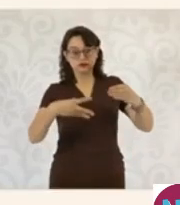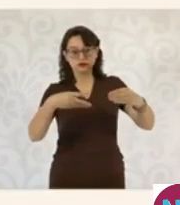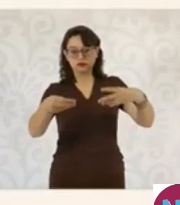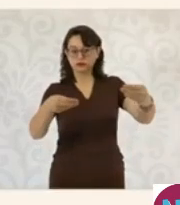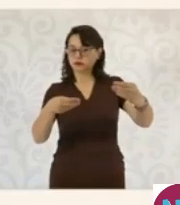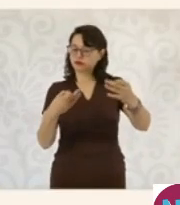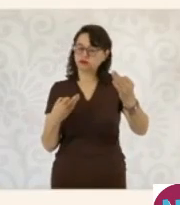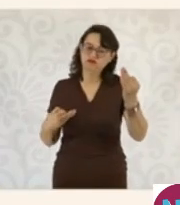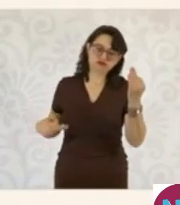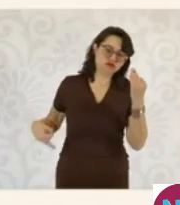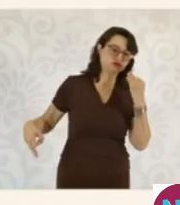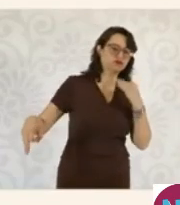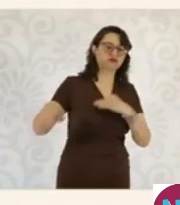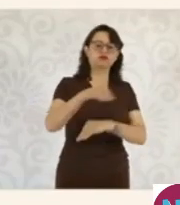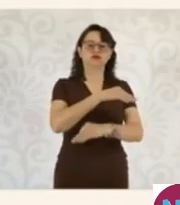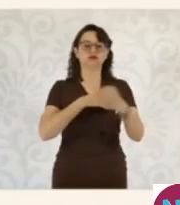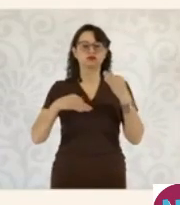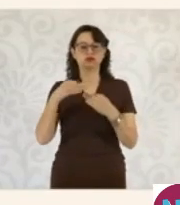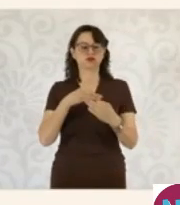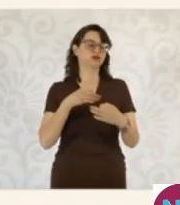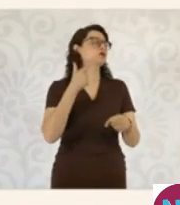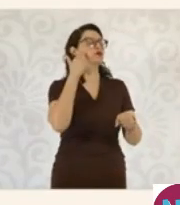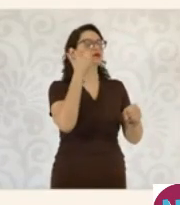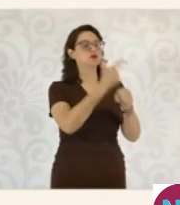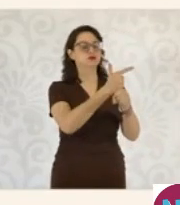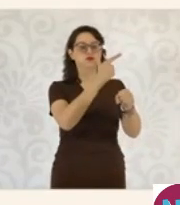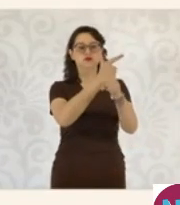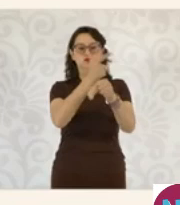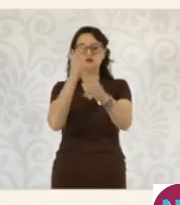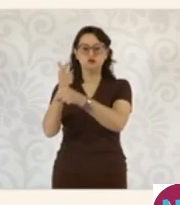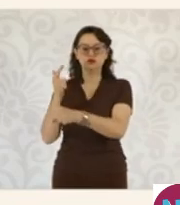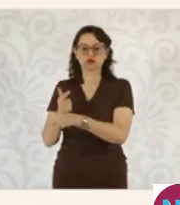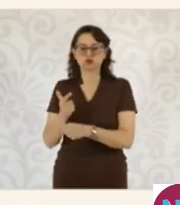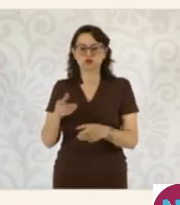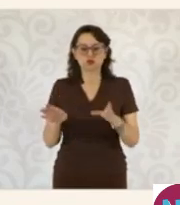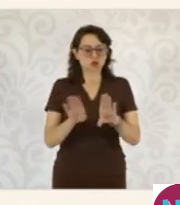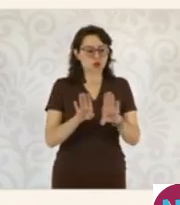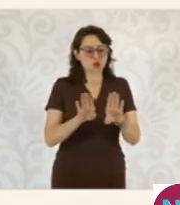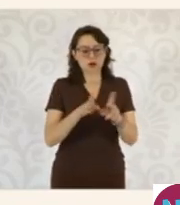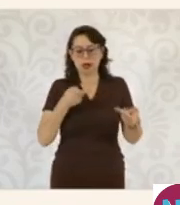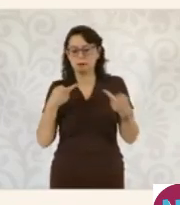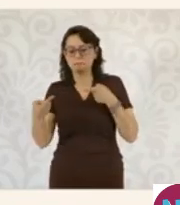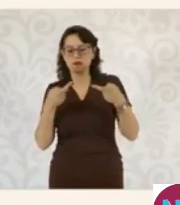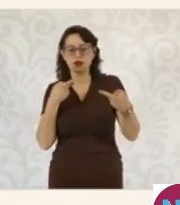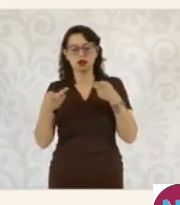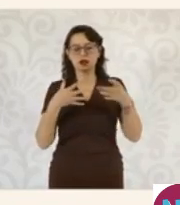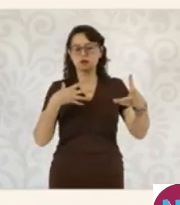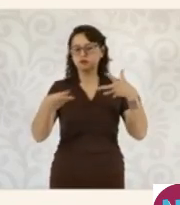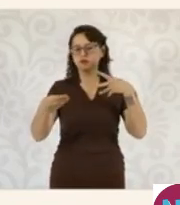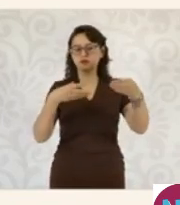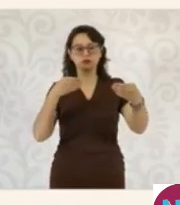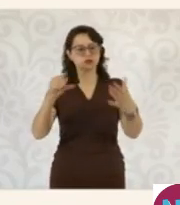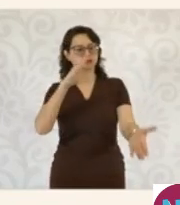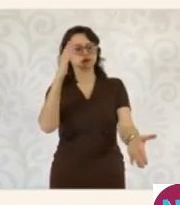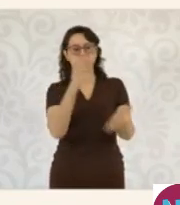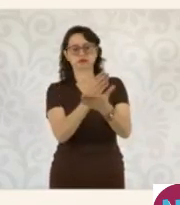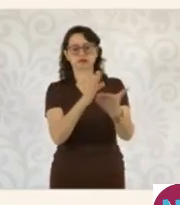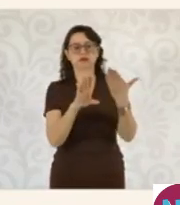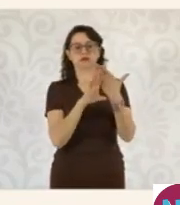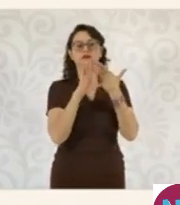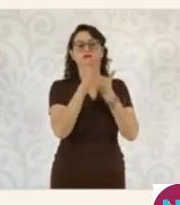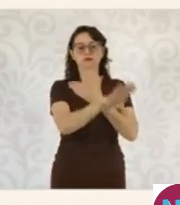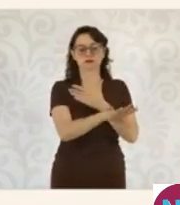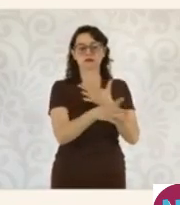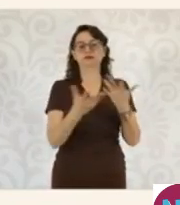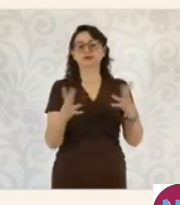instituciones del sector salud, conjuntamente con un grupo de expertos, a buscar una estrategia para combatir el brote. De tal manera que se hizo